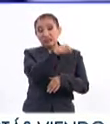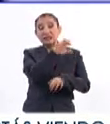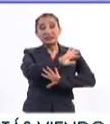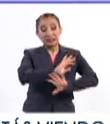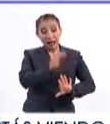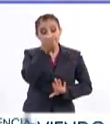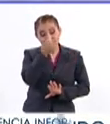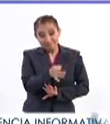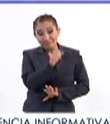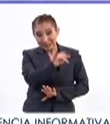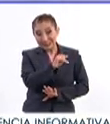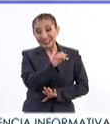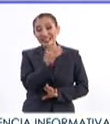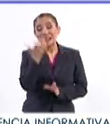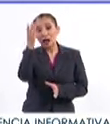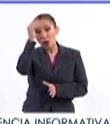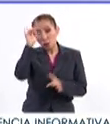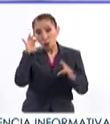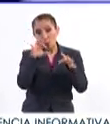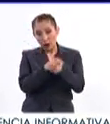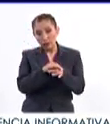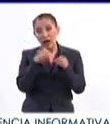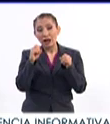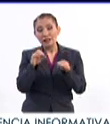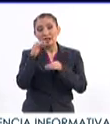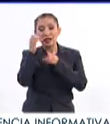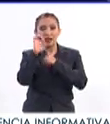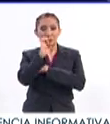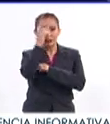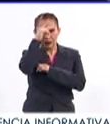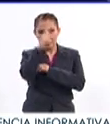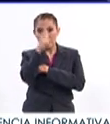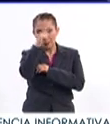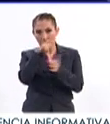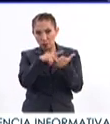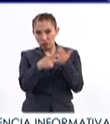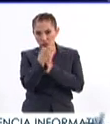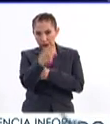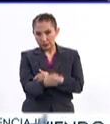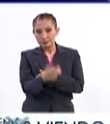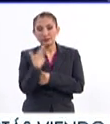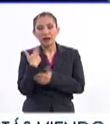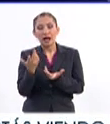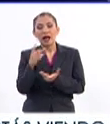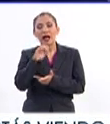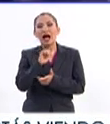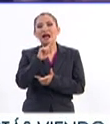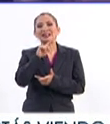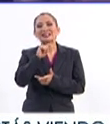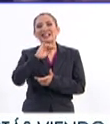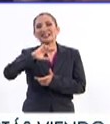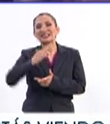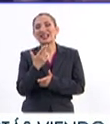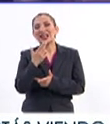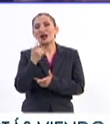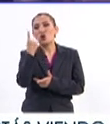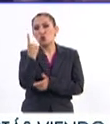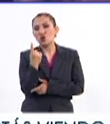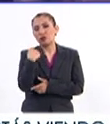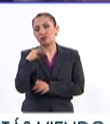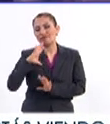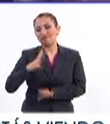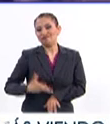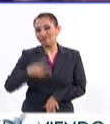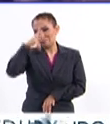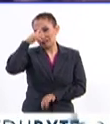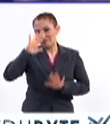fin me aprobaron el convenio con la Agencia Espacial Mexicana para este proyecto AztecSat-1. Yo le nombré así por orgulloso de